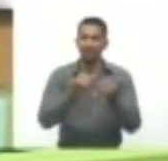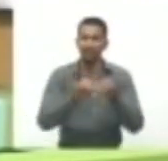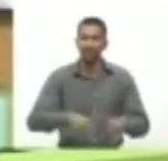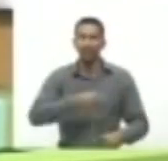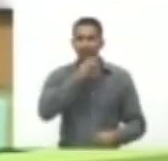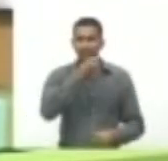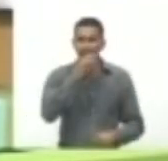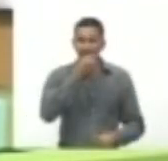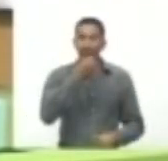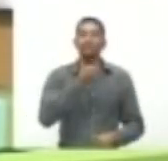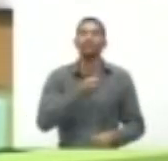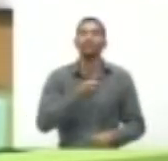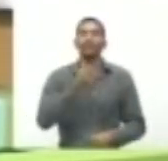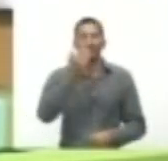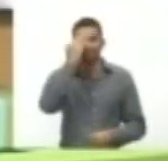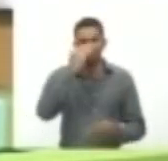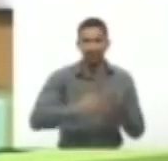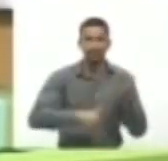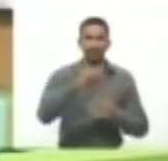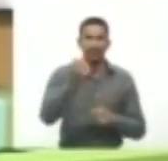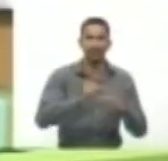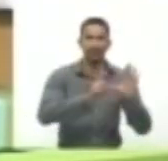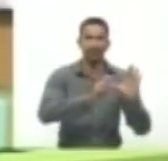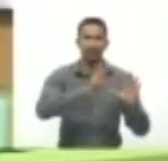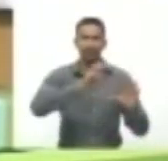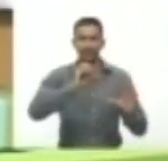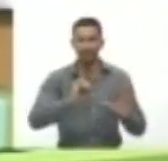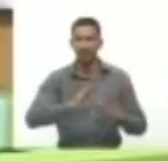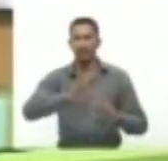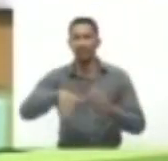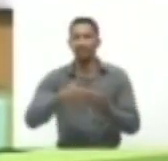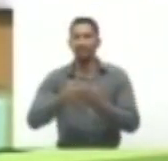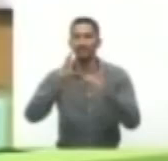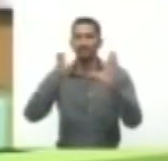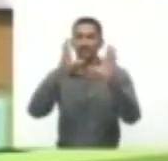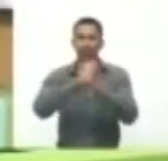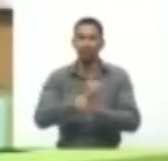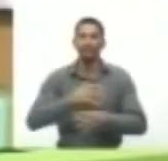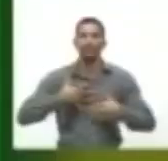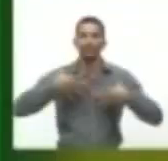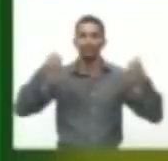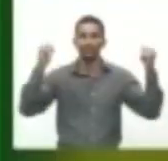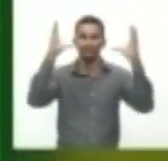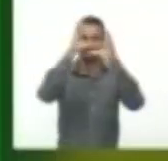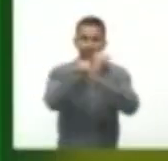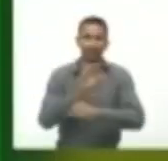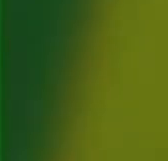citas puntuales como siempre de 6:30 a 7 de la noche. Nos vemos mañana. Feliz noche para todos.